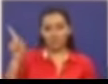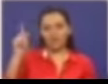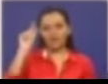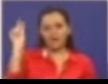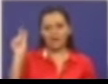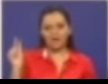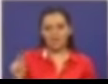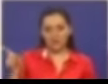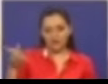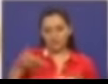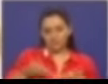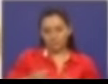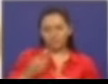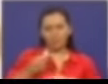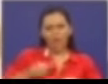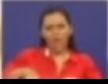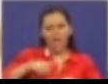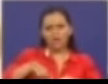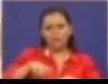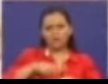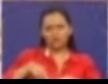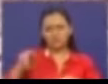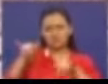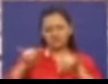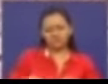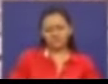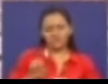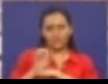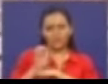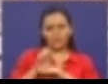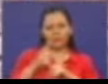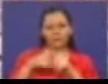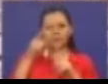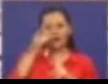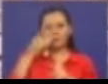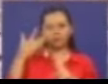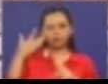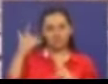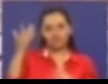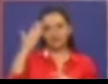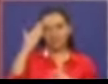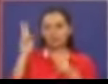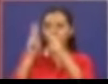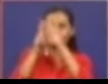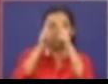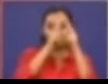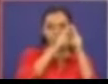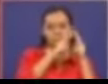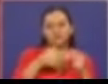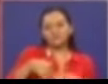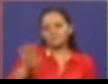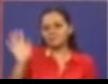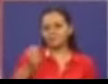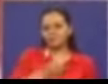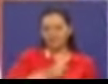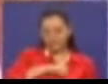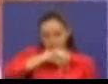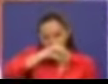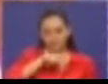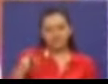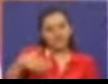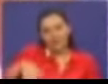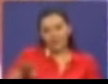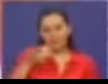vivido décadas en Ecuador, muchos de esos años en Amazonía, y realmente es una amazónica más, adora a la